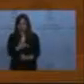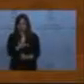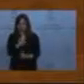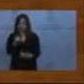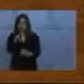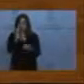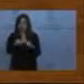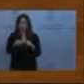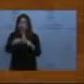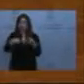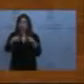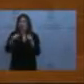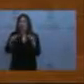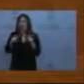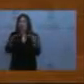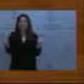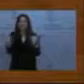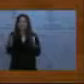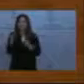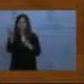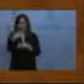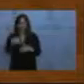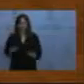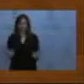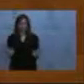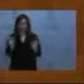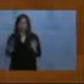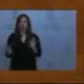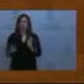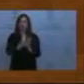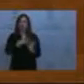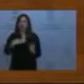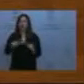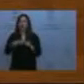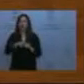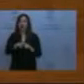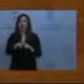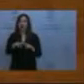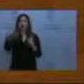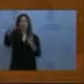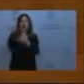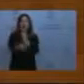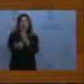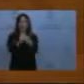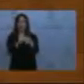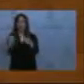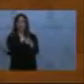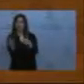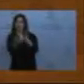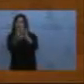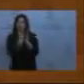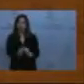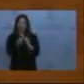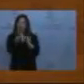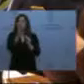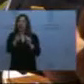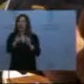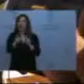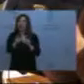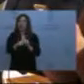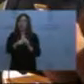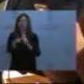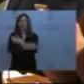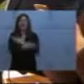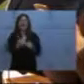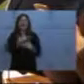cosa, el Principado de Asturias no tiene absolutamente nada. El código lo que trata es establecer un marco de referencia donde fundamentalmente se prime el juego limpio, más